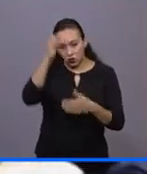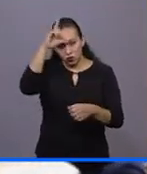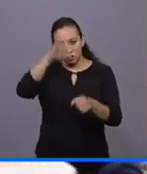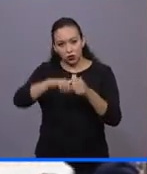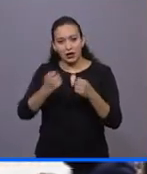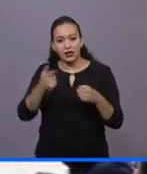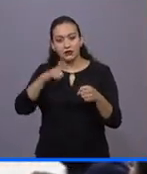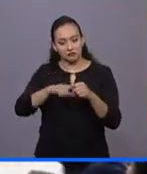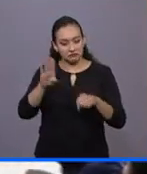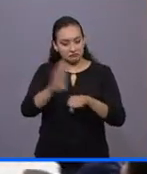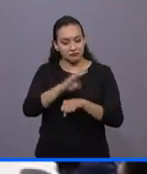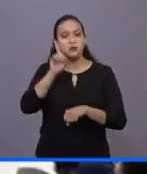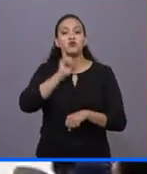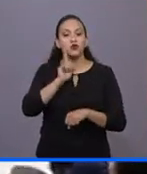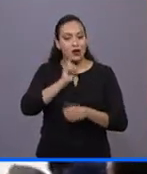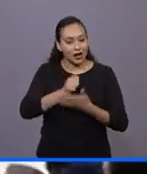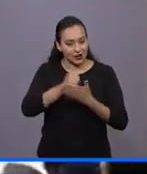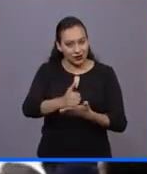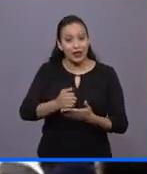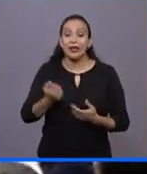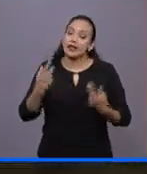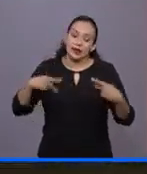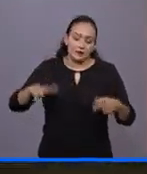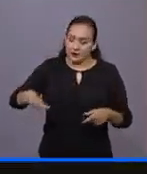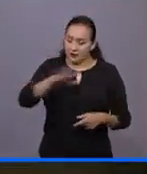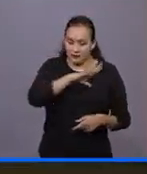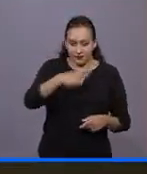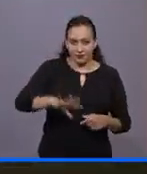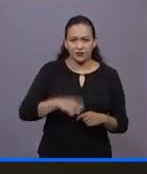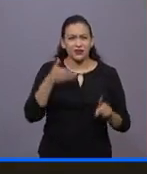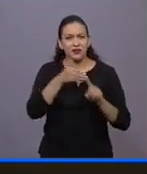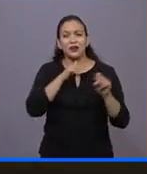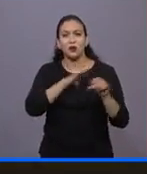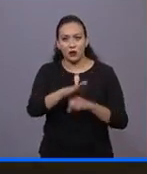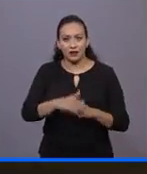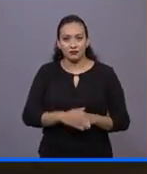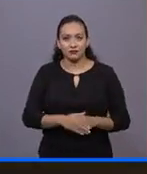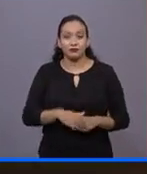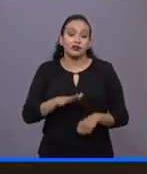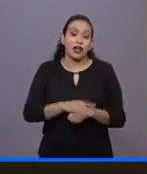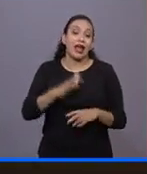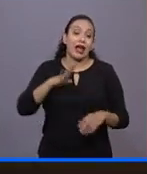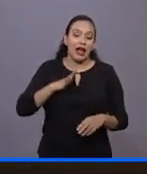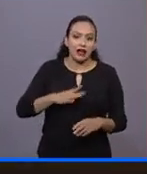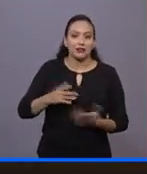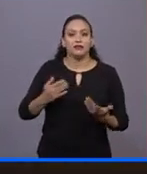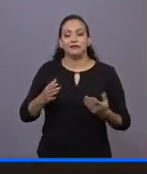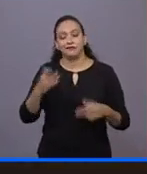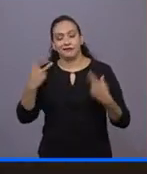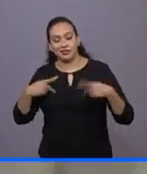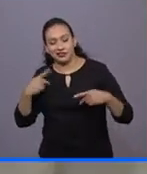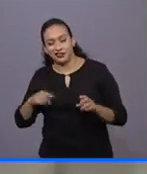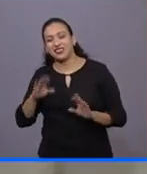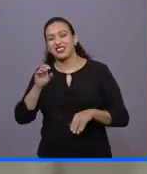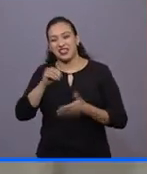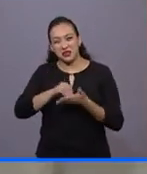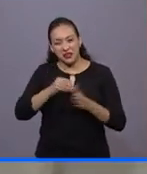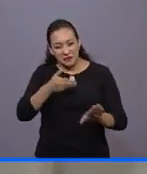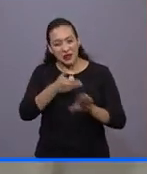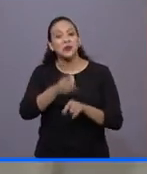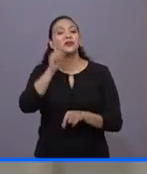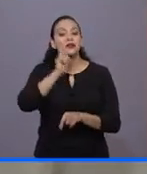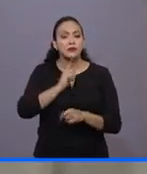a favor de las mujeres y de la sociedad en general. Esto con el fin de cerrar las brechas de género para construir sociedades más